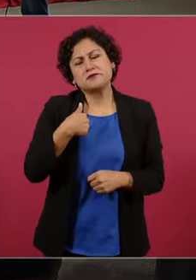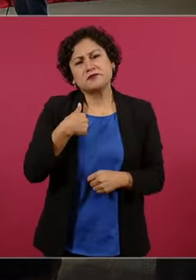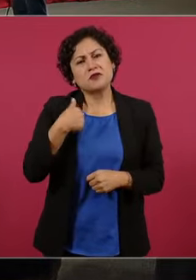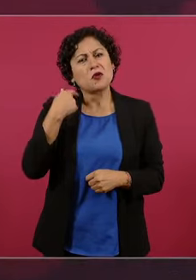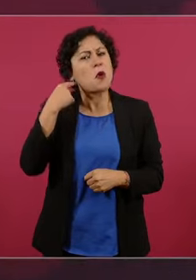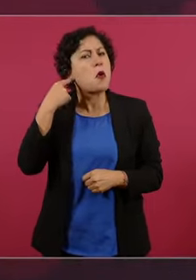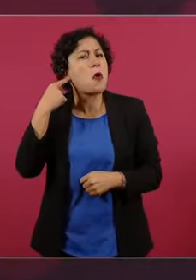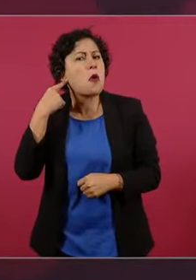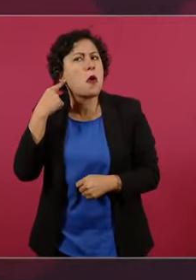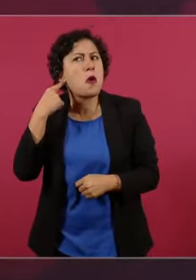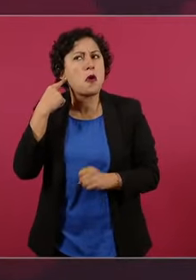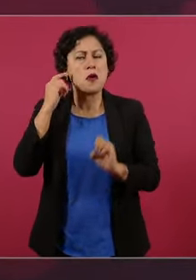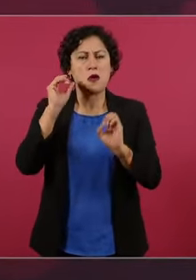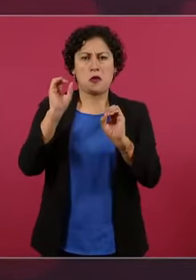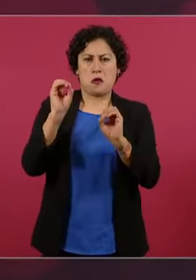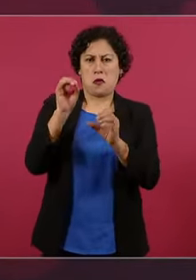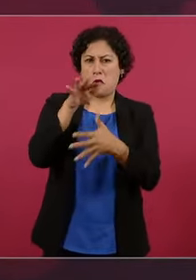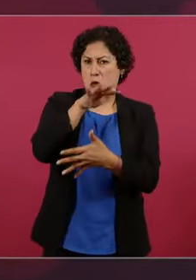o leí,